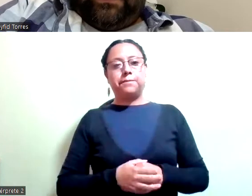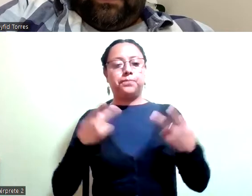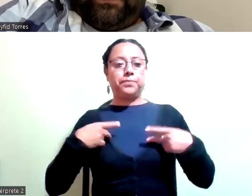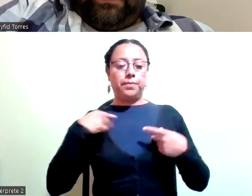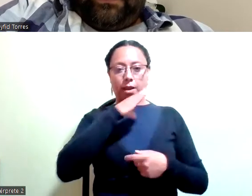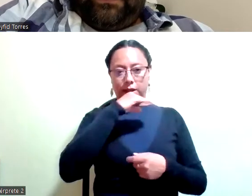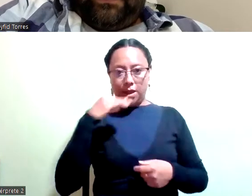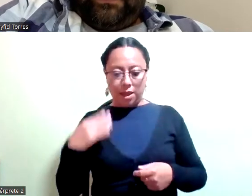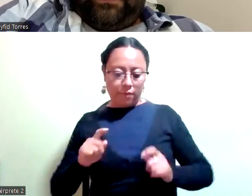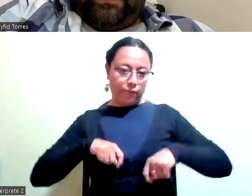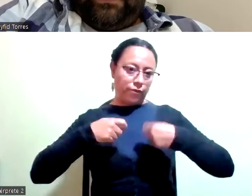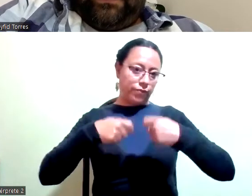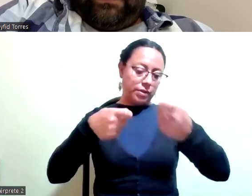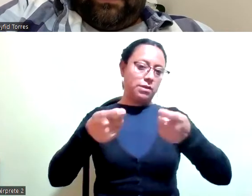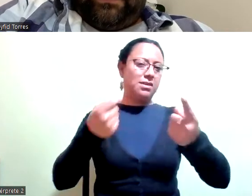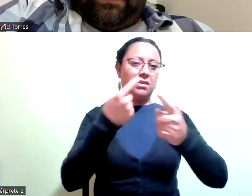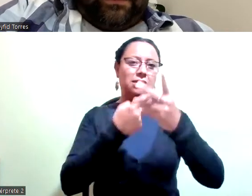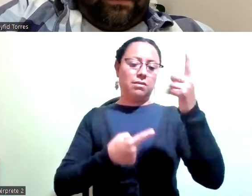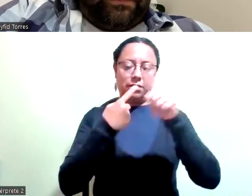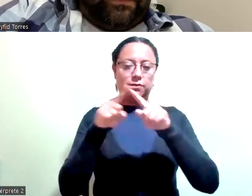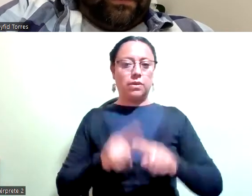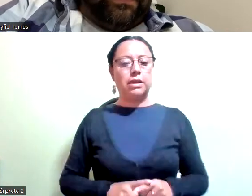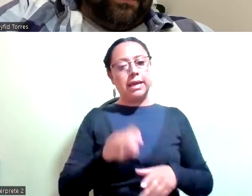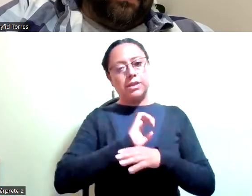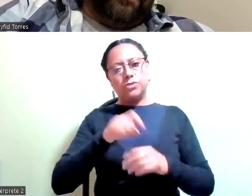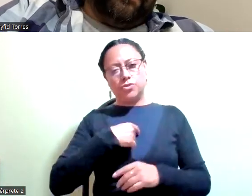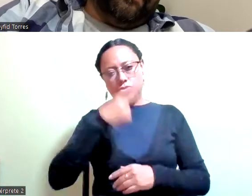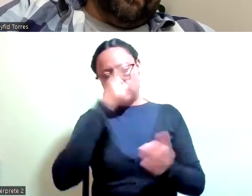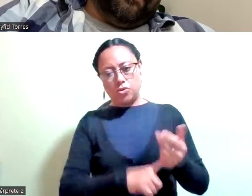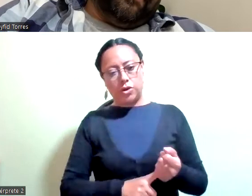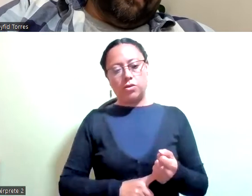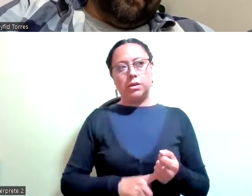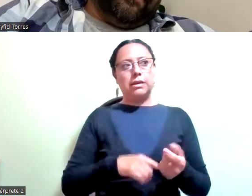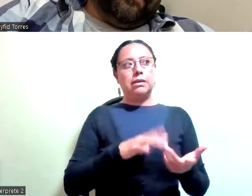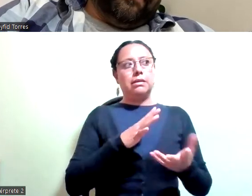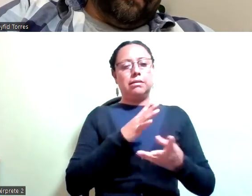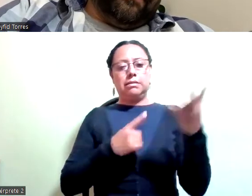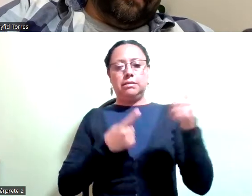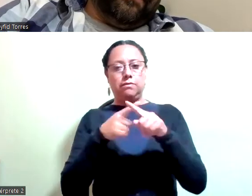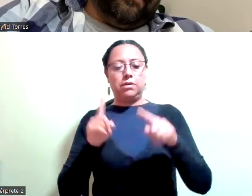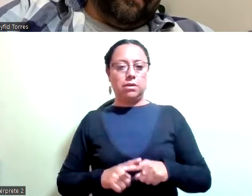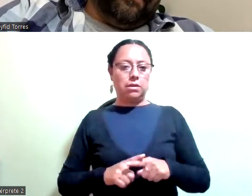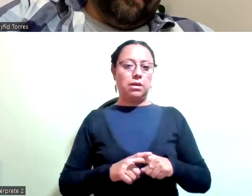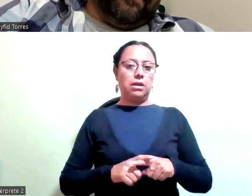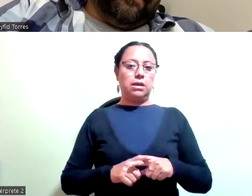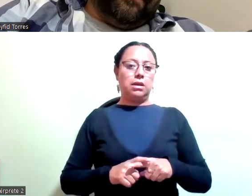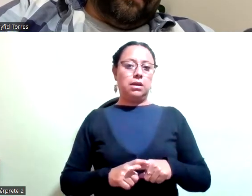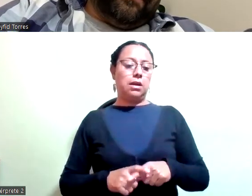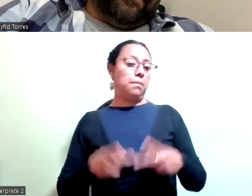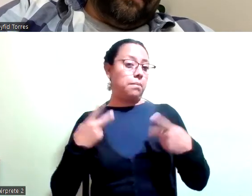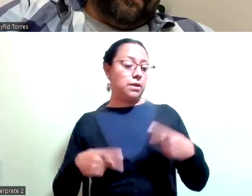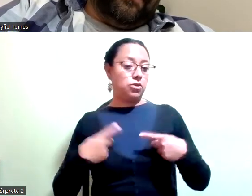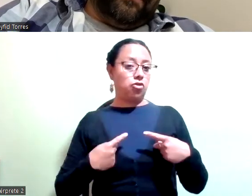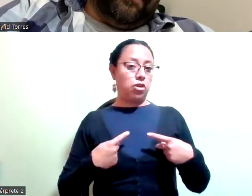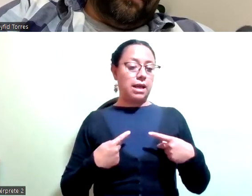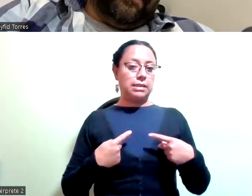afrodescendientes, en fin, me parece que estaríamos excluyendo a muchos grupos, ¿no? A las personas de la tercera edad, estaremos excluyendo a muchos grupos si dejamos